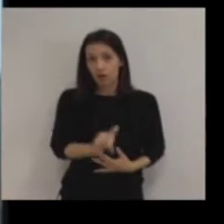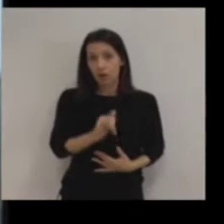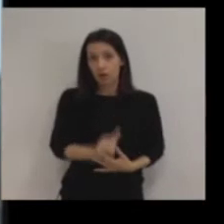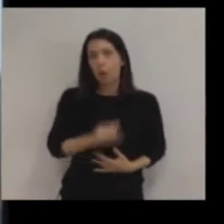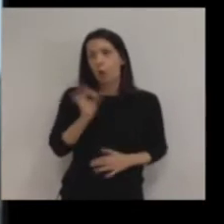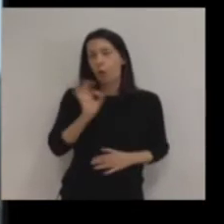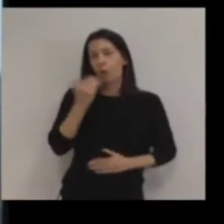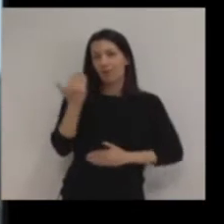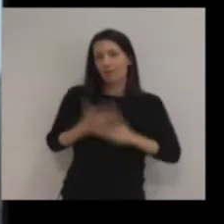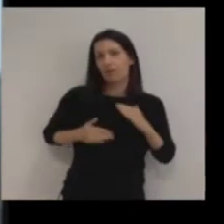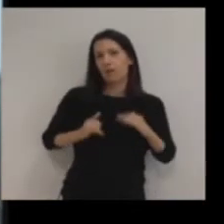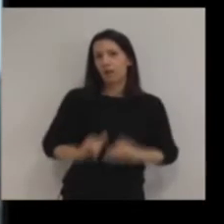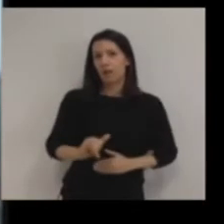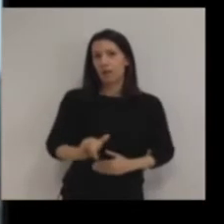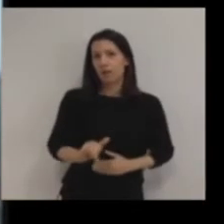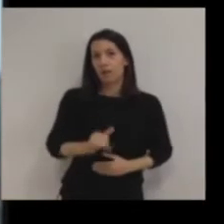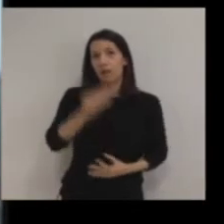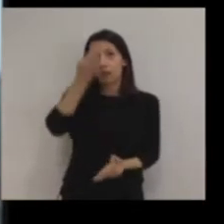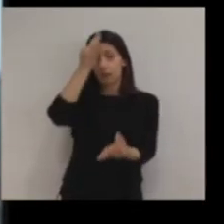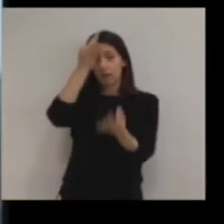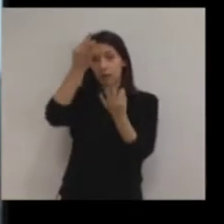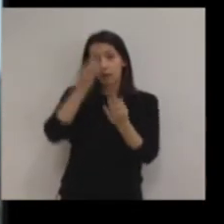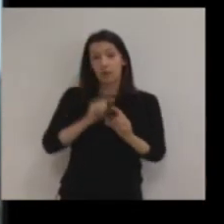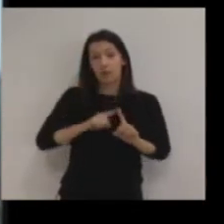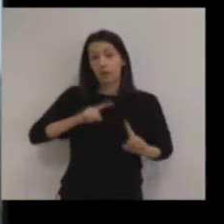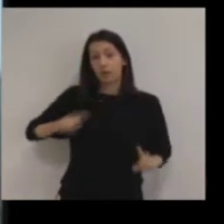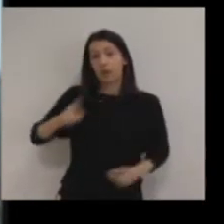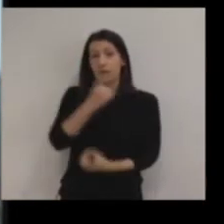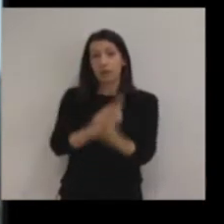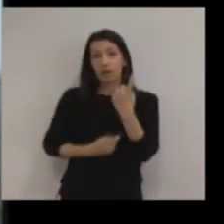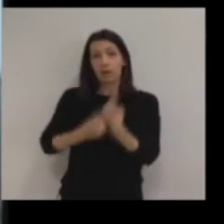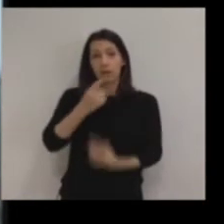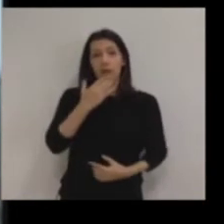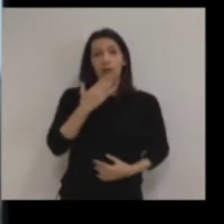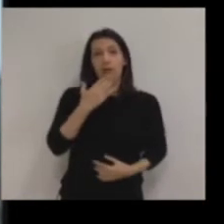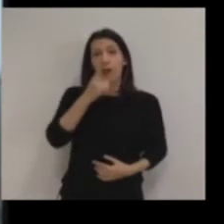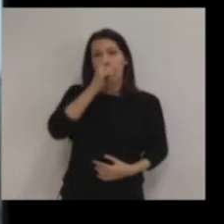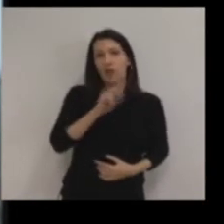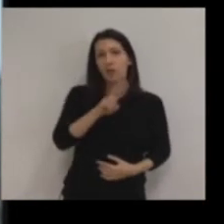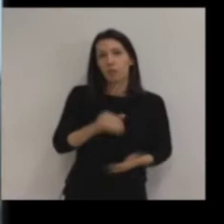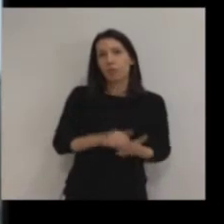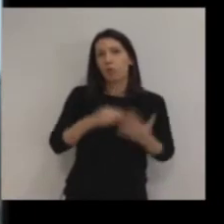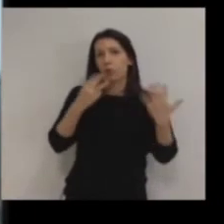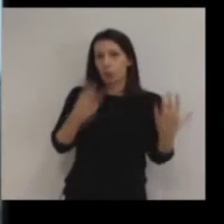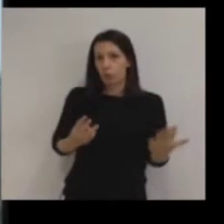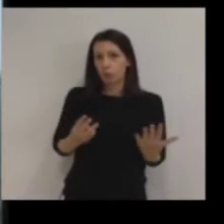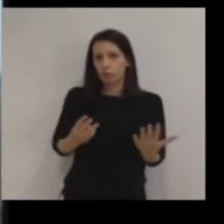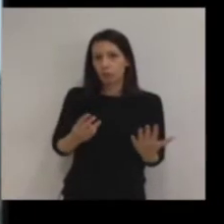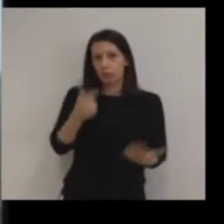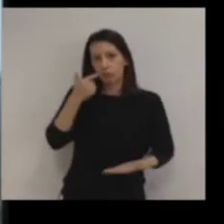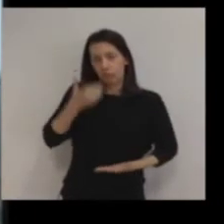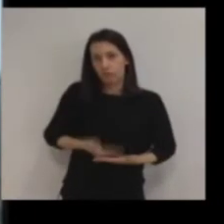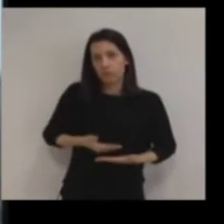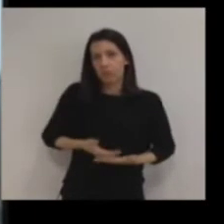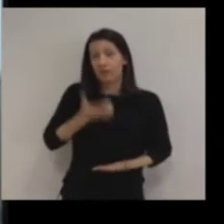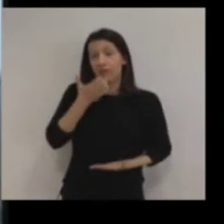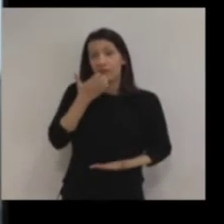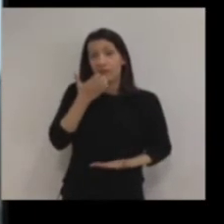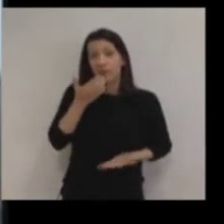discapacidad o limitaciones, el dato que arrojaba la encuesta de edad del 2008, y si nos